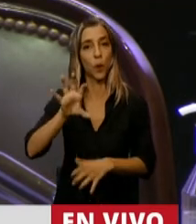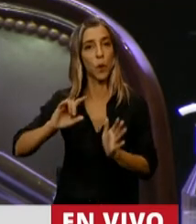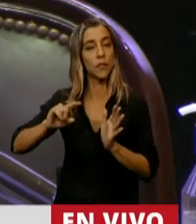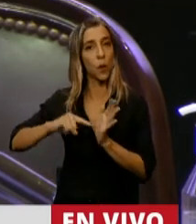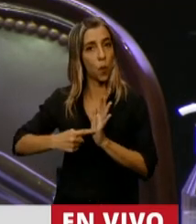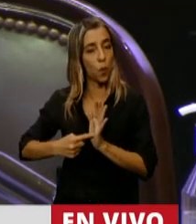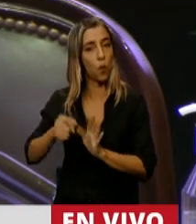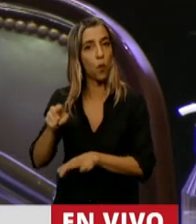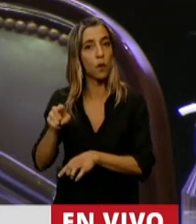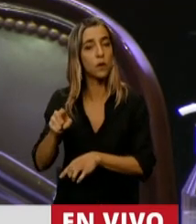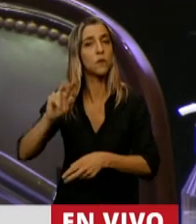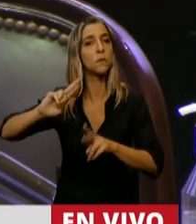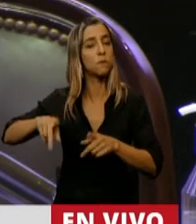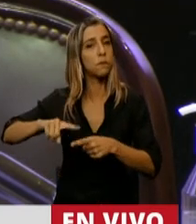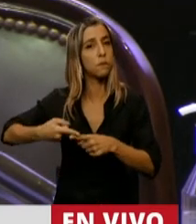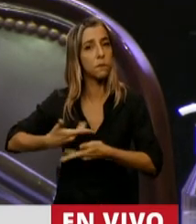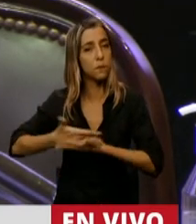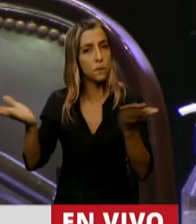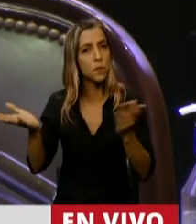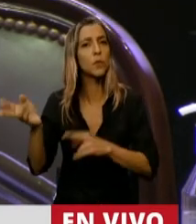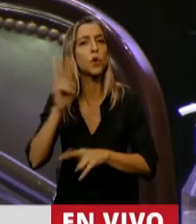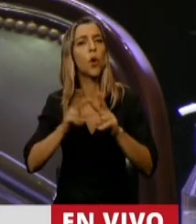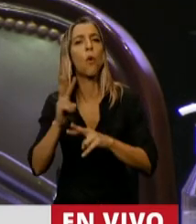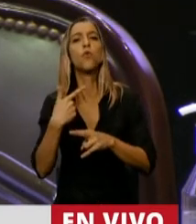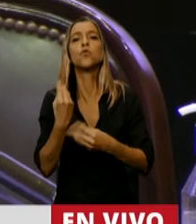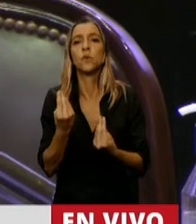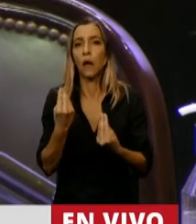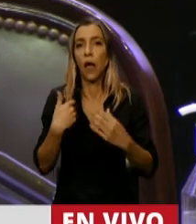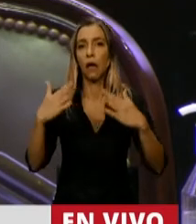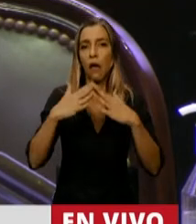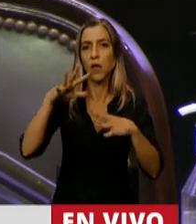Aires, como política pública para evitar intrusiones o para